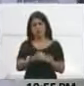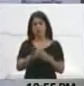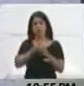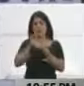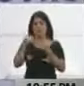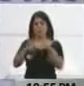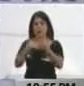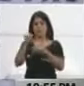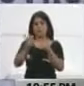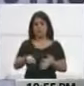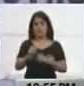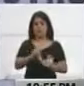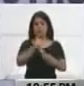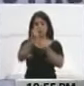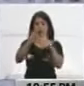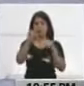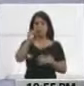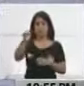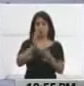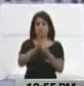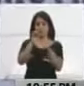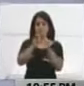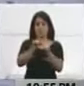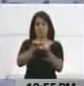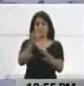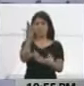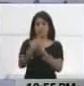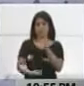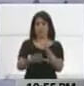dirigentes comunistas por tribunales militares. Se fugó Castor Torres.